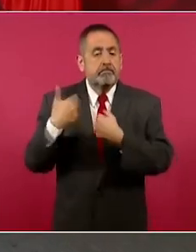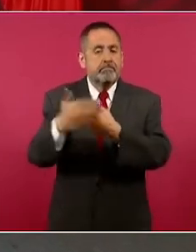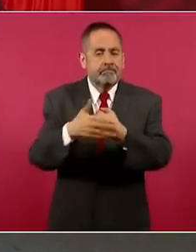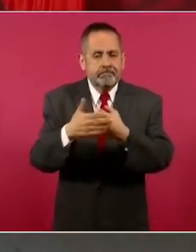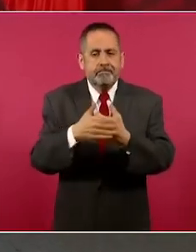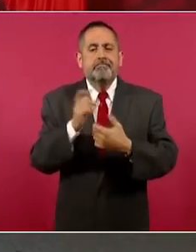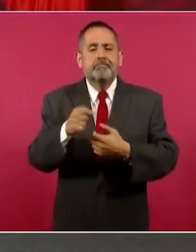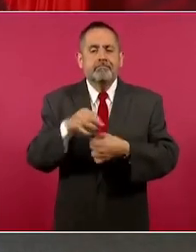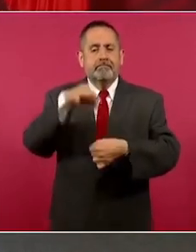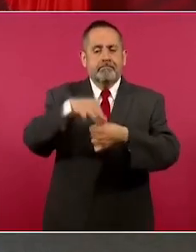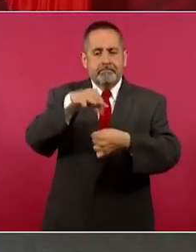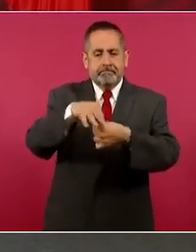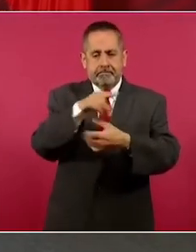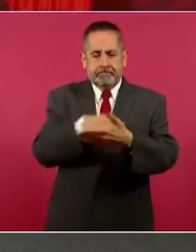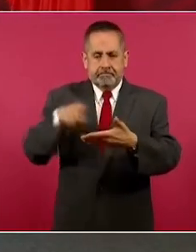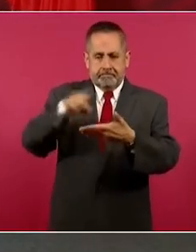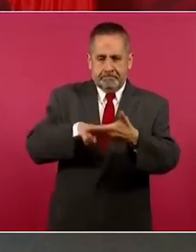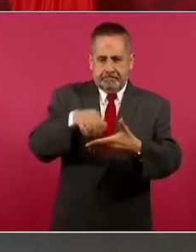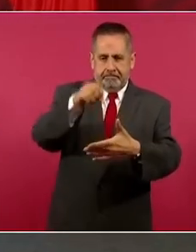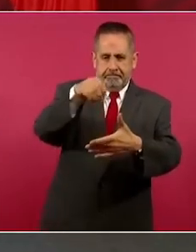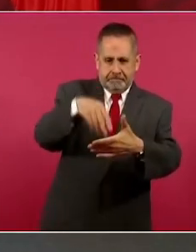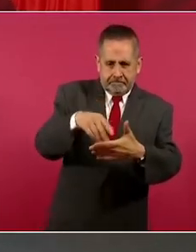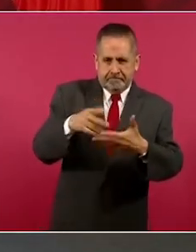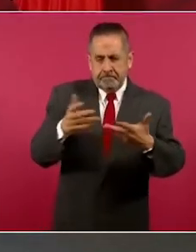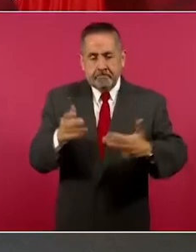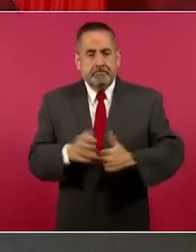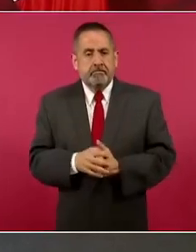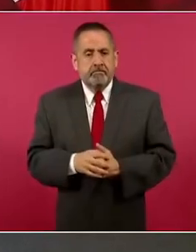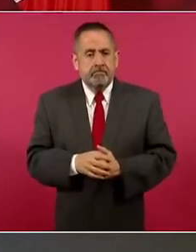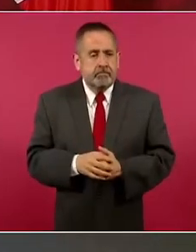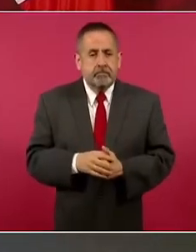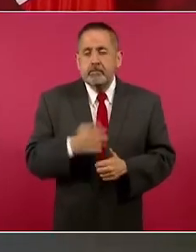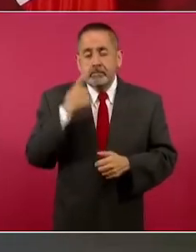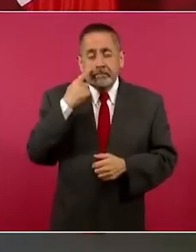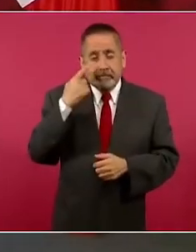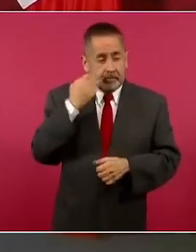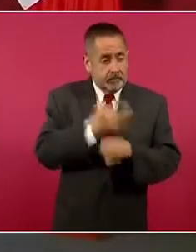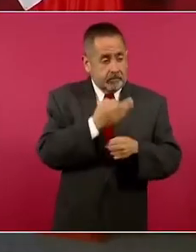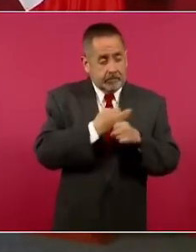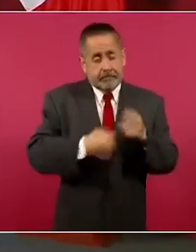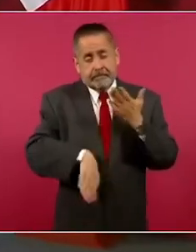elecciones. Si hay ahora ataques, imagínense.